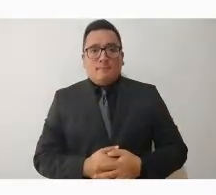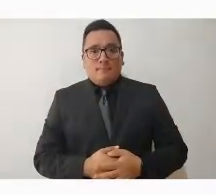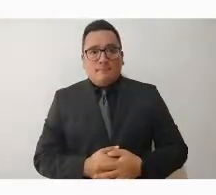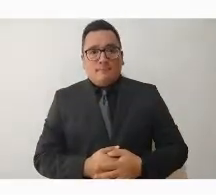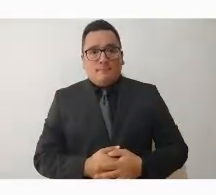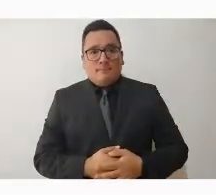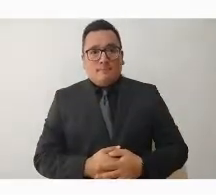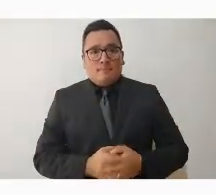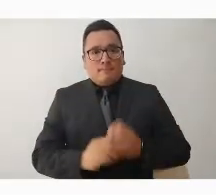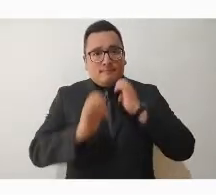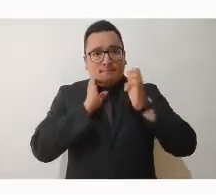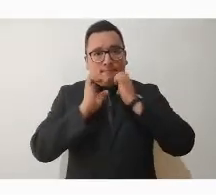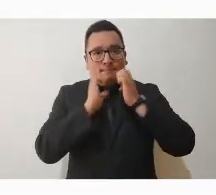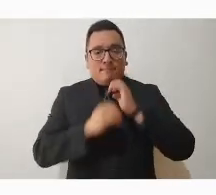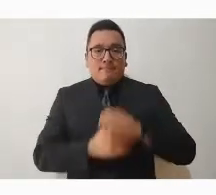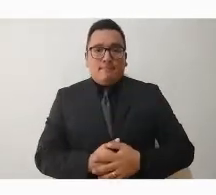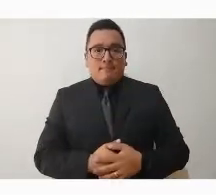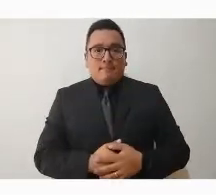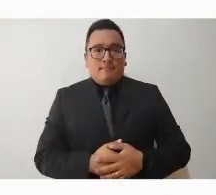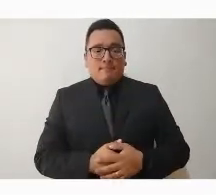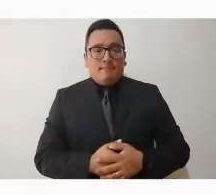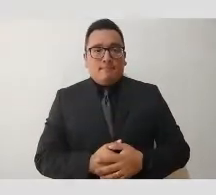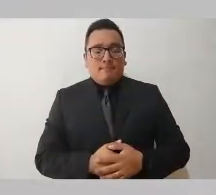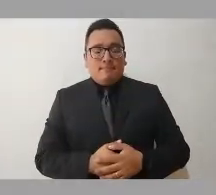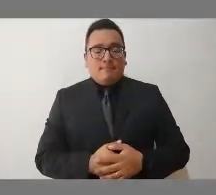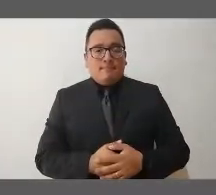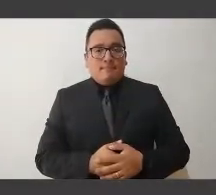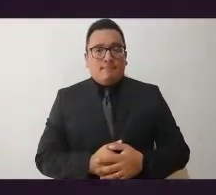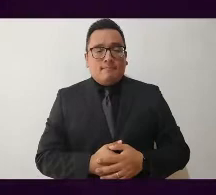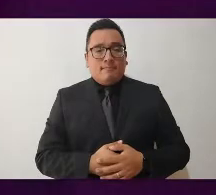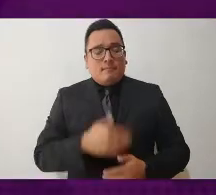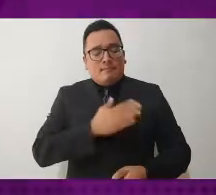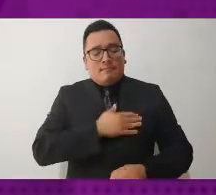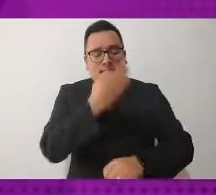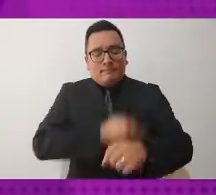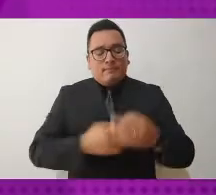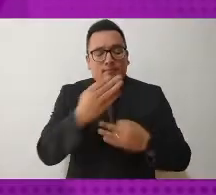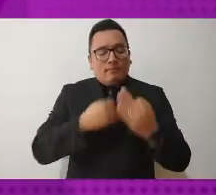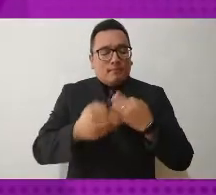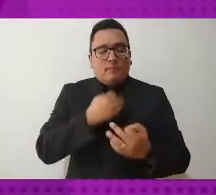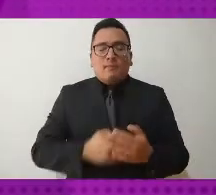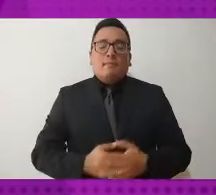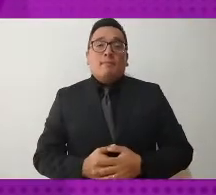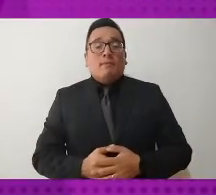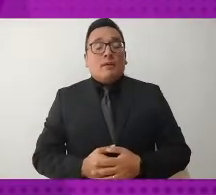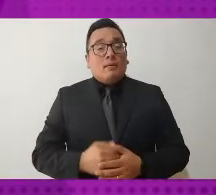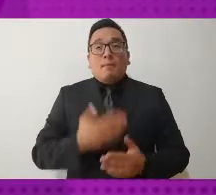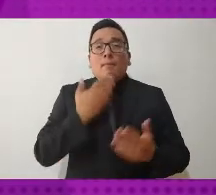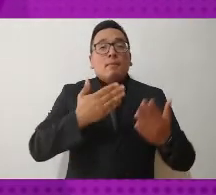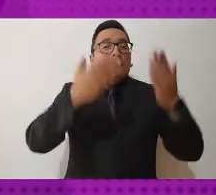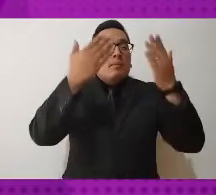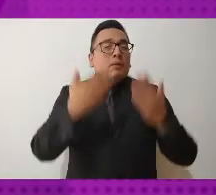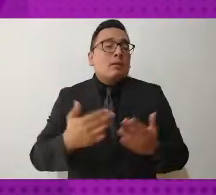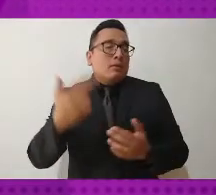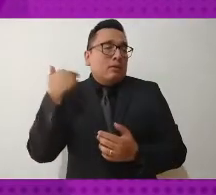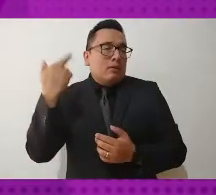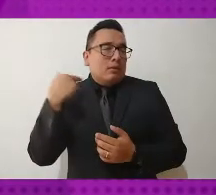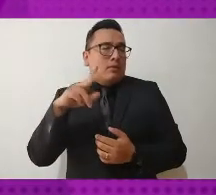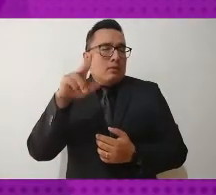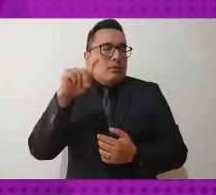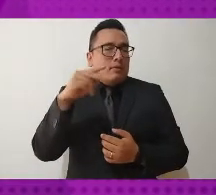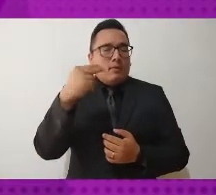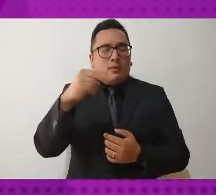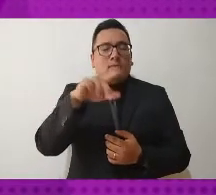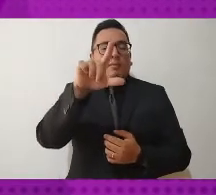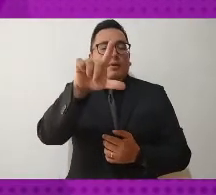con usted la entrevista Muy buenas tardes a todas todos y todos bienvenidos una vez más